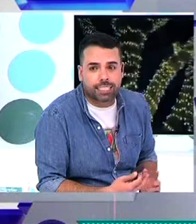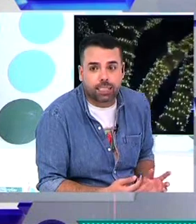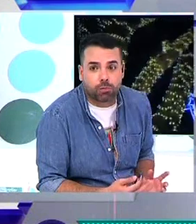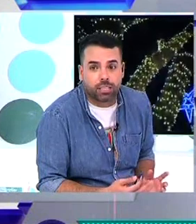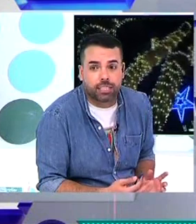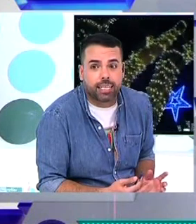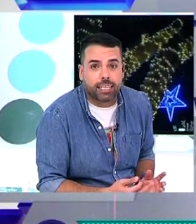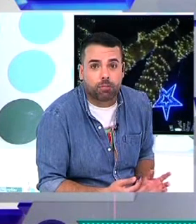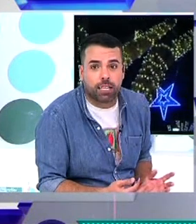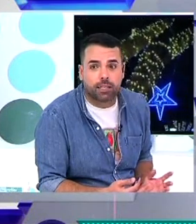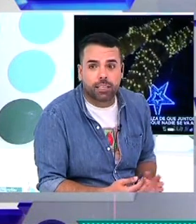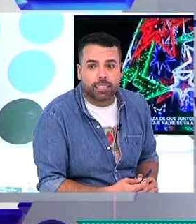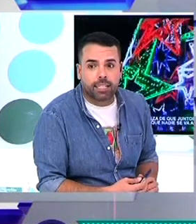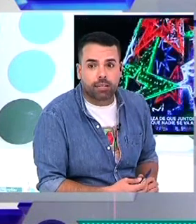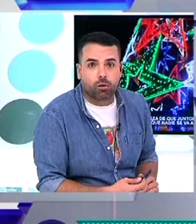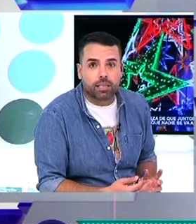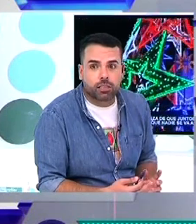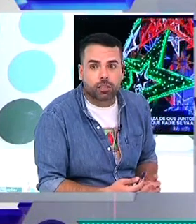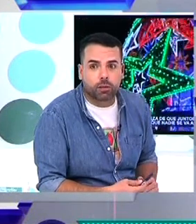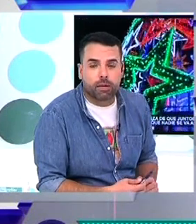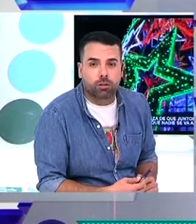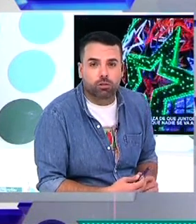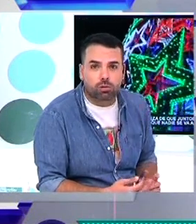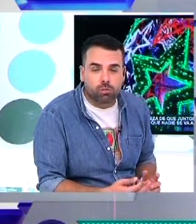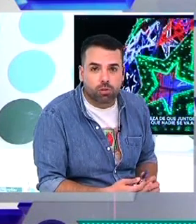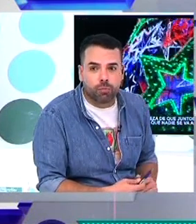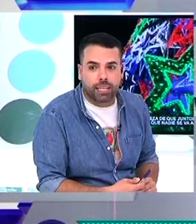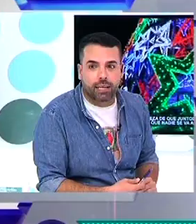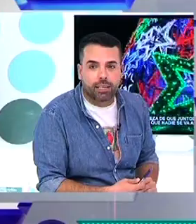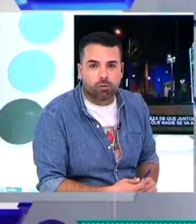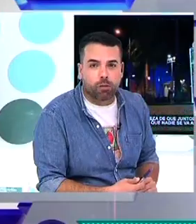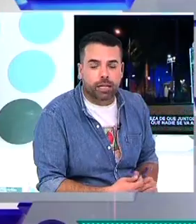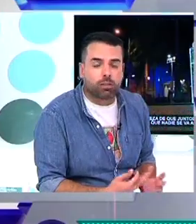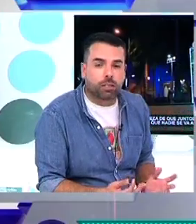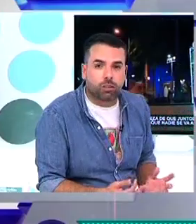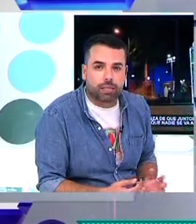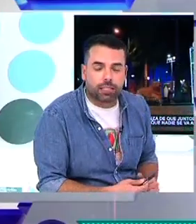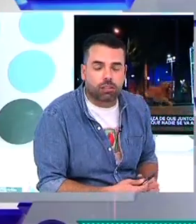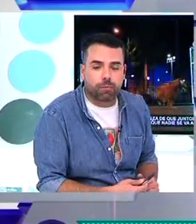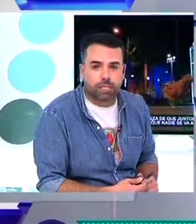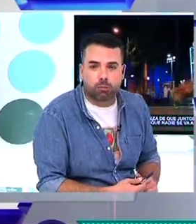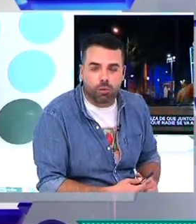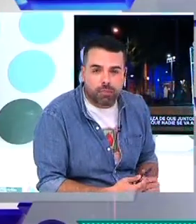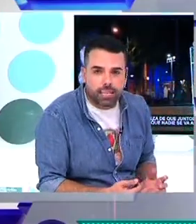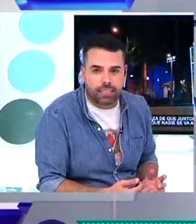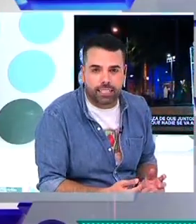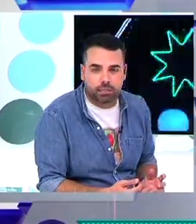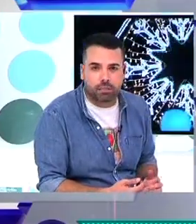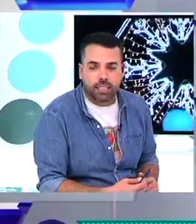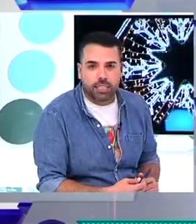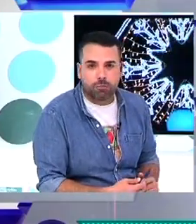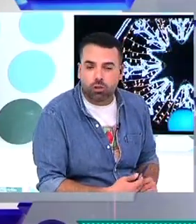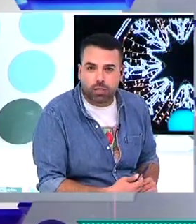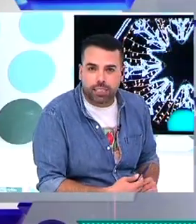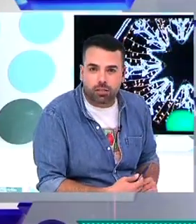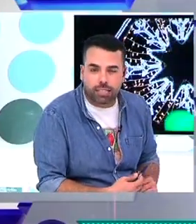que hacer porque tendrán que animar el comercio y el consumo para unos pequeños y medianos empresarios que lo han pasado muy mal este año